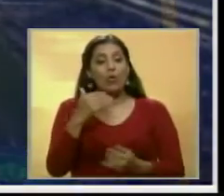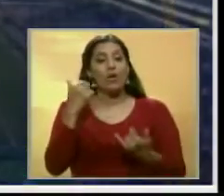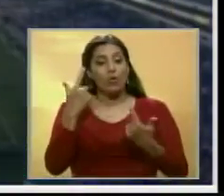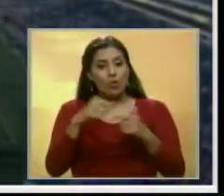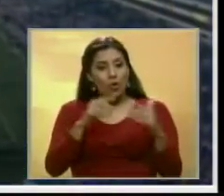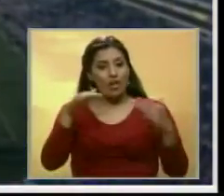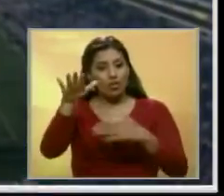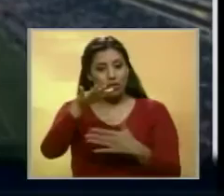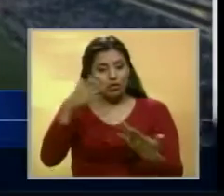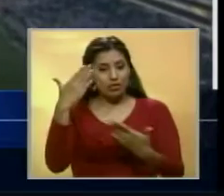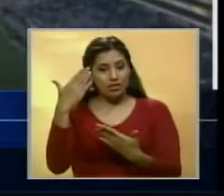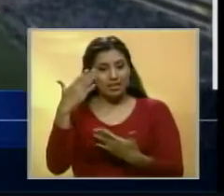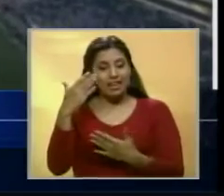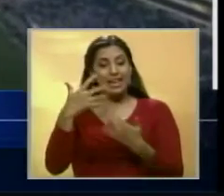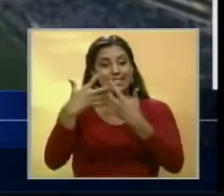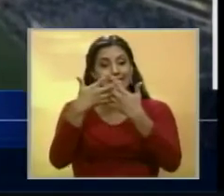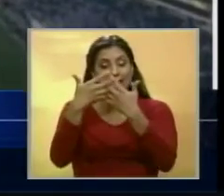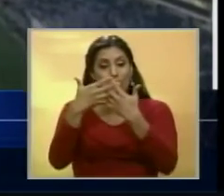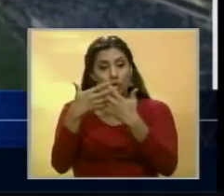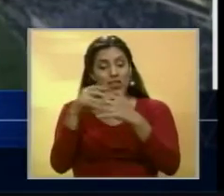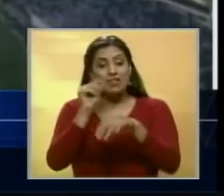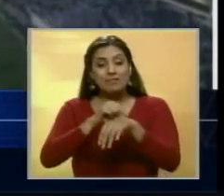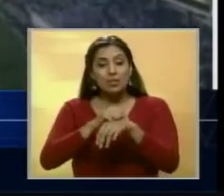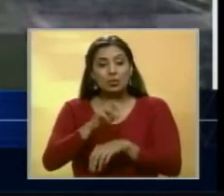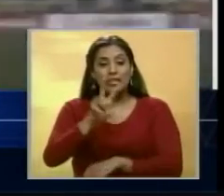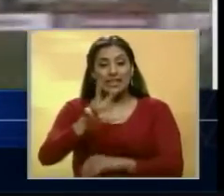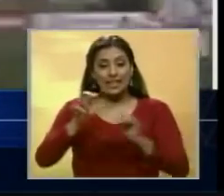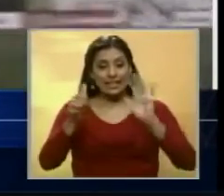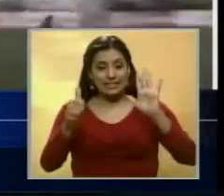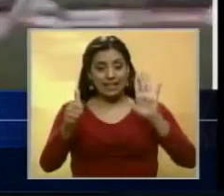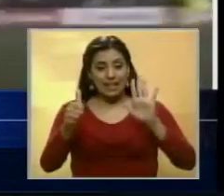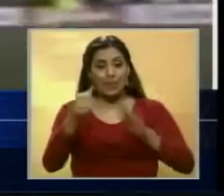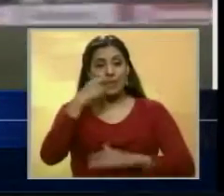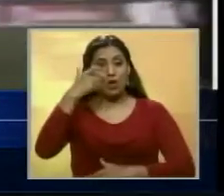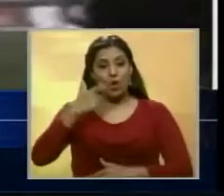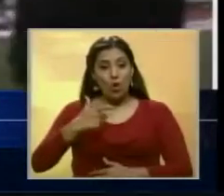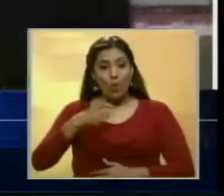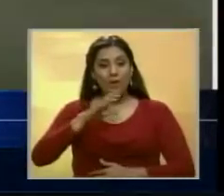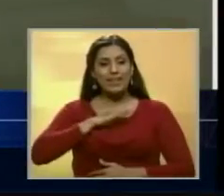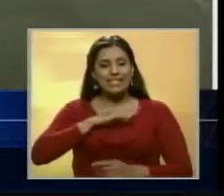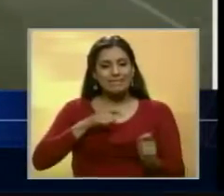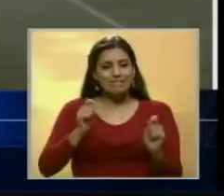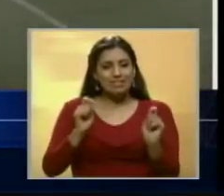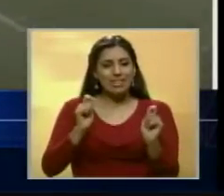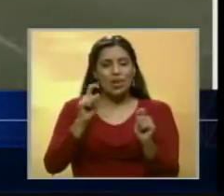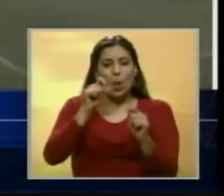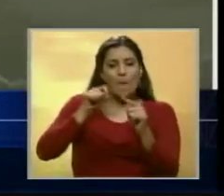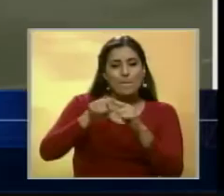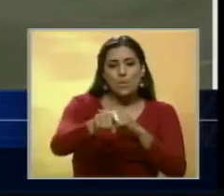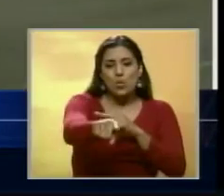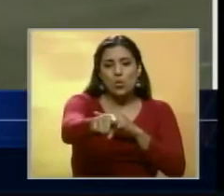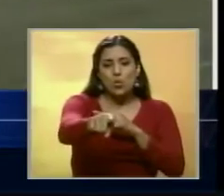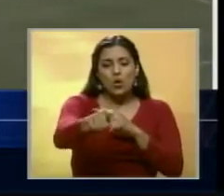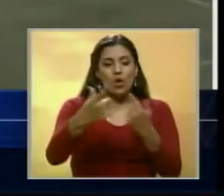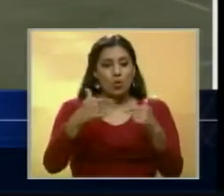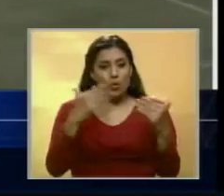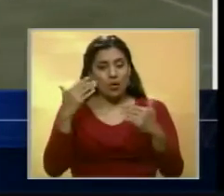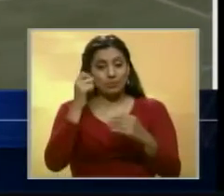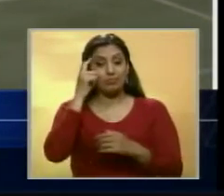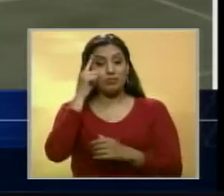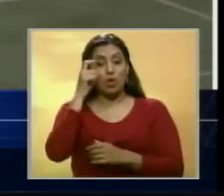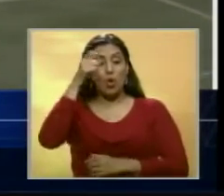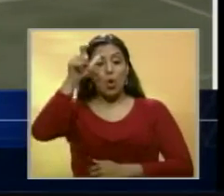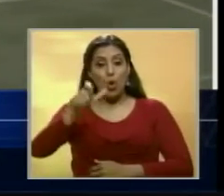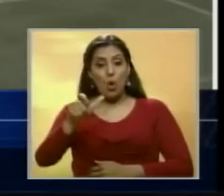estadio Lincoln Financial Field de Filadelfia. Minuto 36 y Alejandro Lobo Guerra trata de anotar un golazo con una vaselina, sorprendiendo al